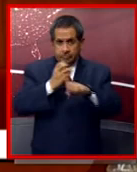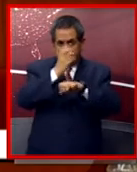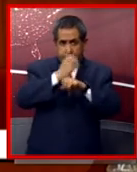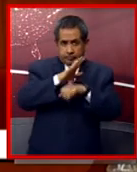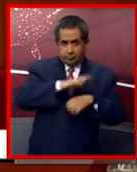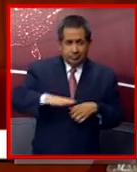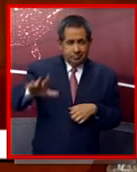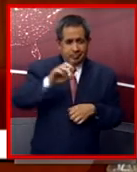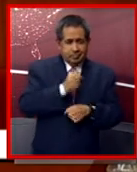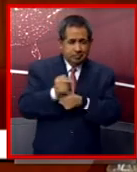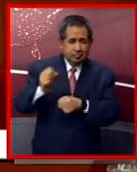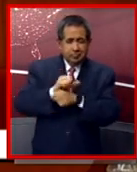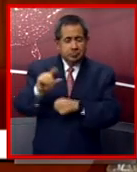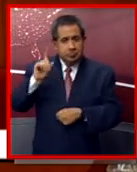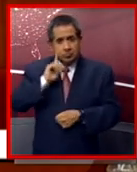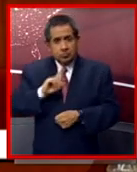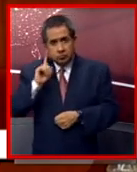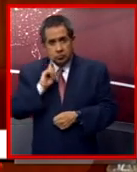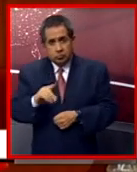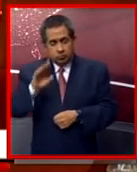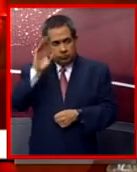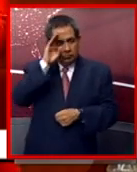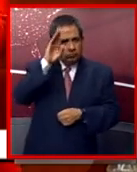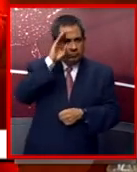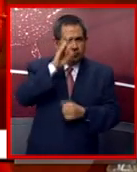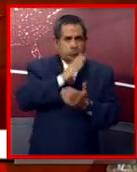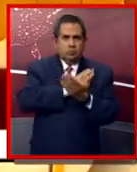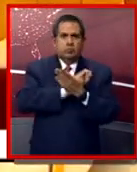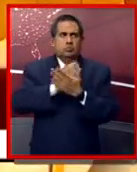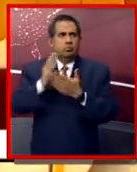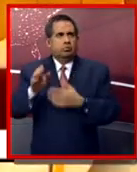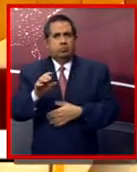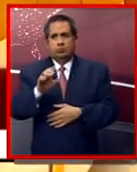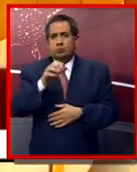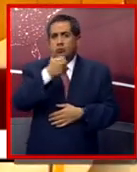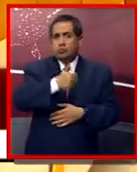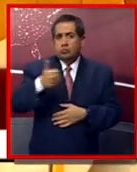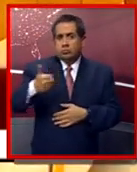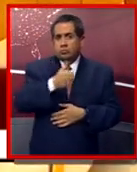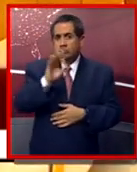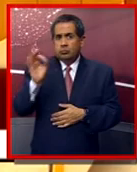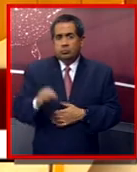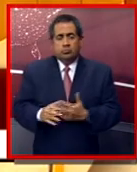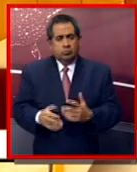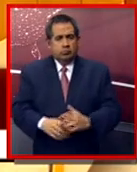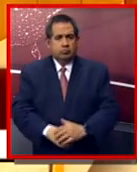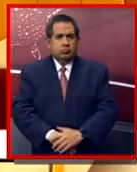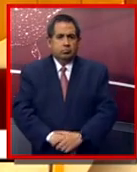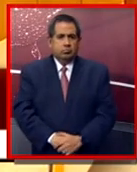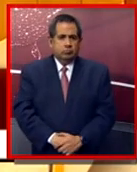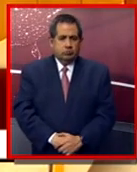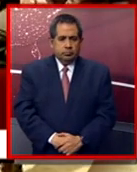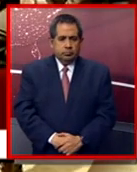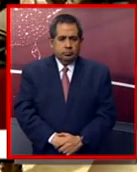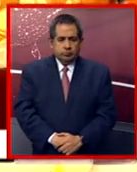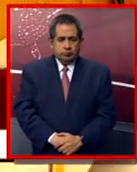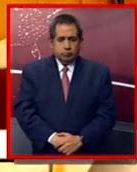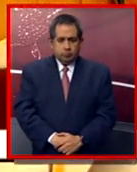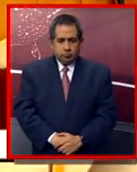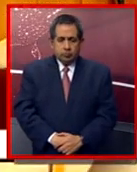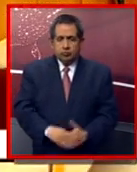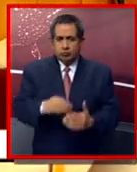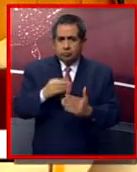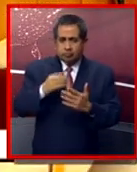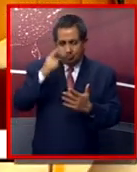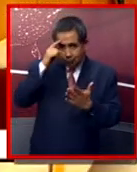del país la violencia hacia las mujeres está por encima de la media nacional, 66%. Credibilidad y